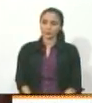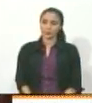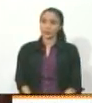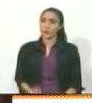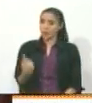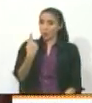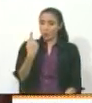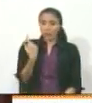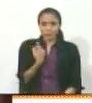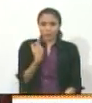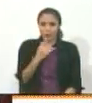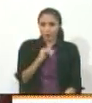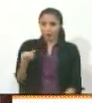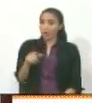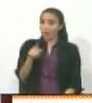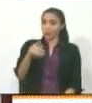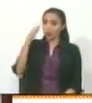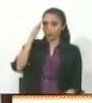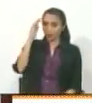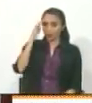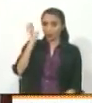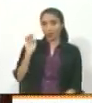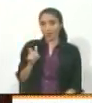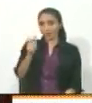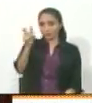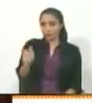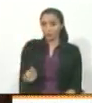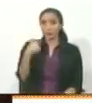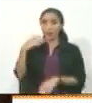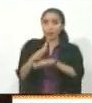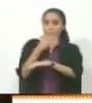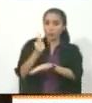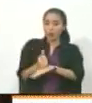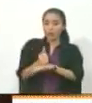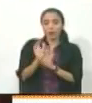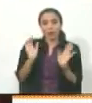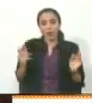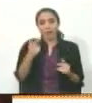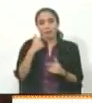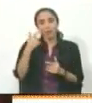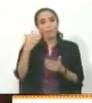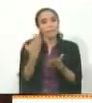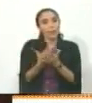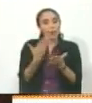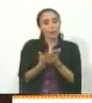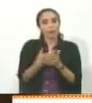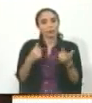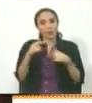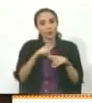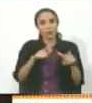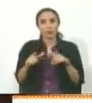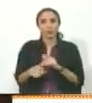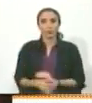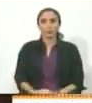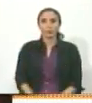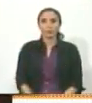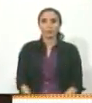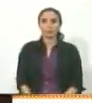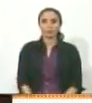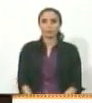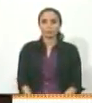sencillo. Si tú sabes que es alguien, yo te monto cacería y aquí está la prueba. Y